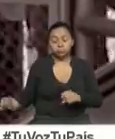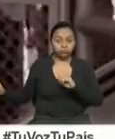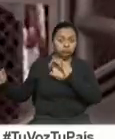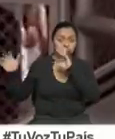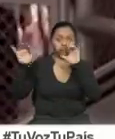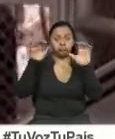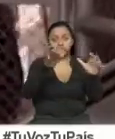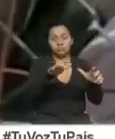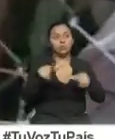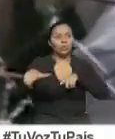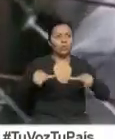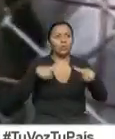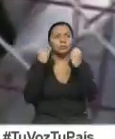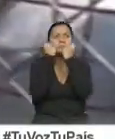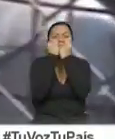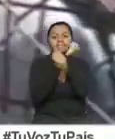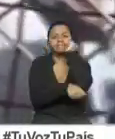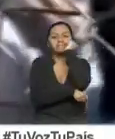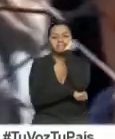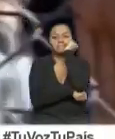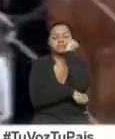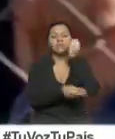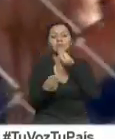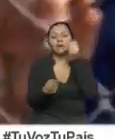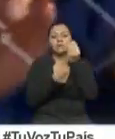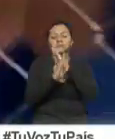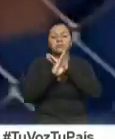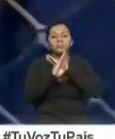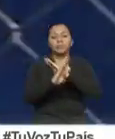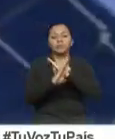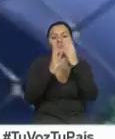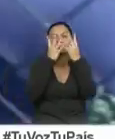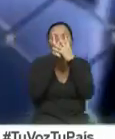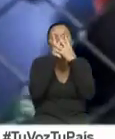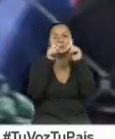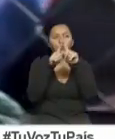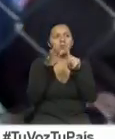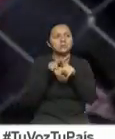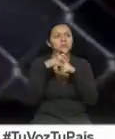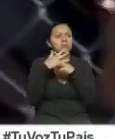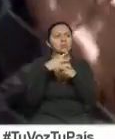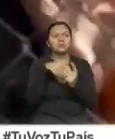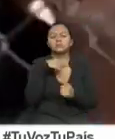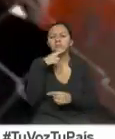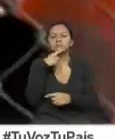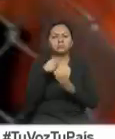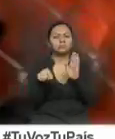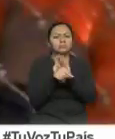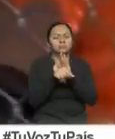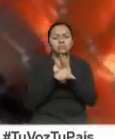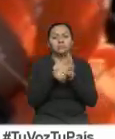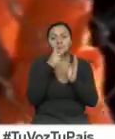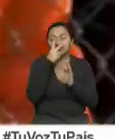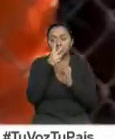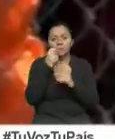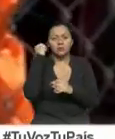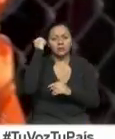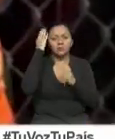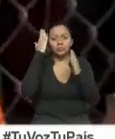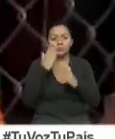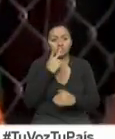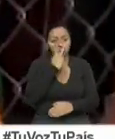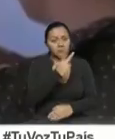falta de espacio los mantiene bajo custodia protegida, un régimen de reclusión en condiciones nefastas, según el Observatorio de Derechos